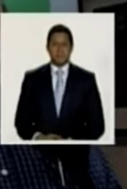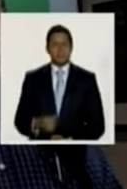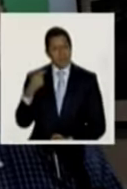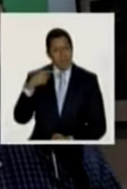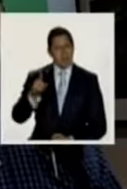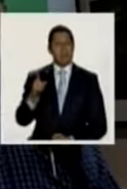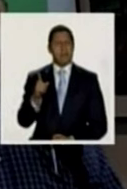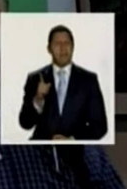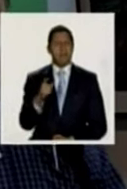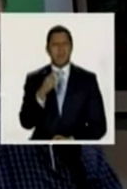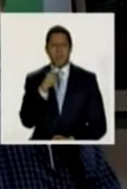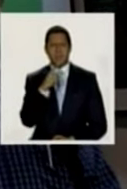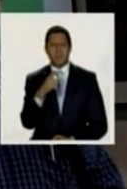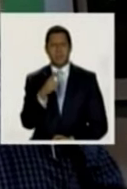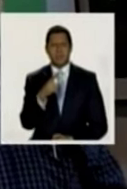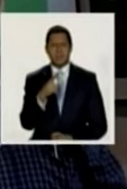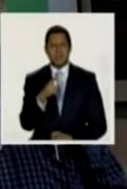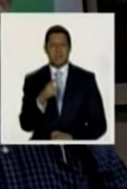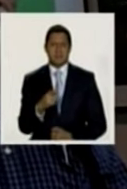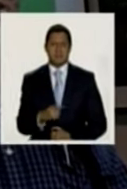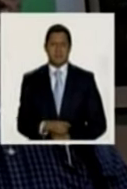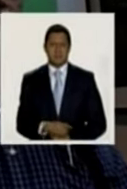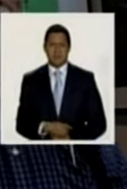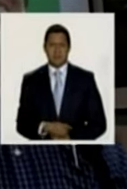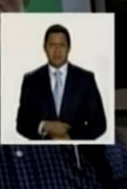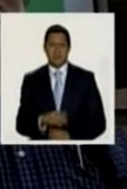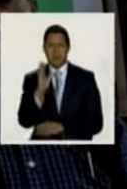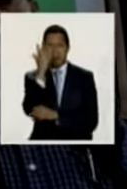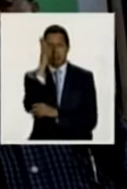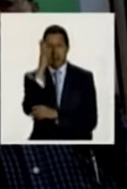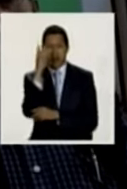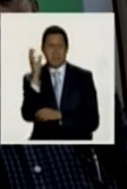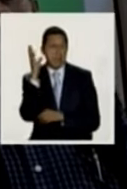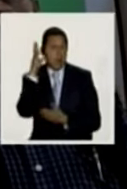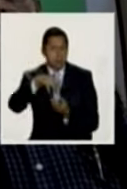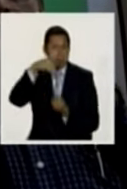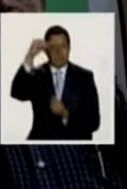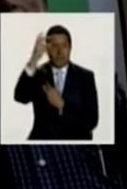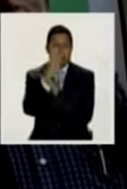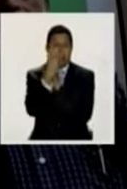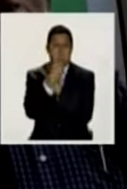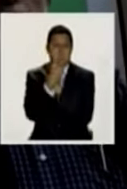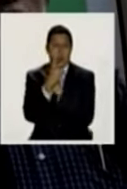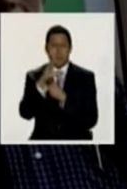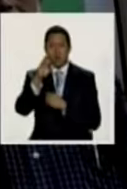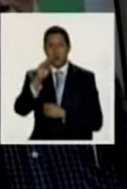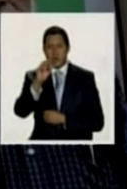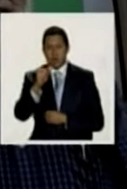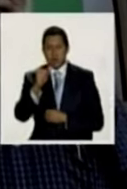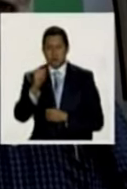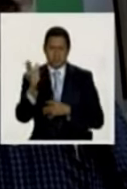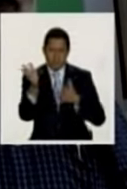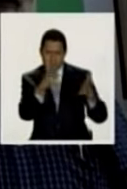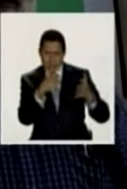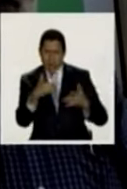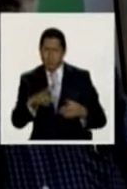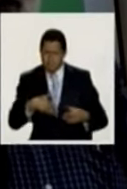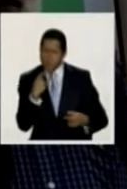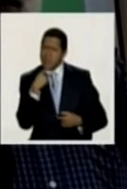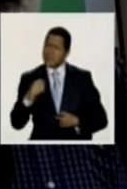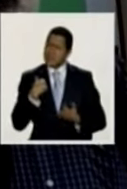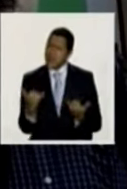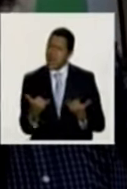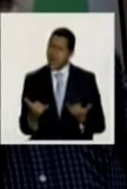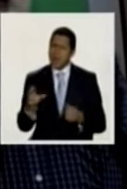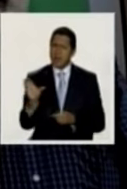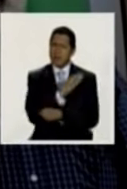Y aquello que dice él en La Mata del Ánima Sola, dice, Mata del Ánima Sola, boquerón de banco largo, ya podrán decir